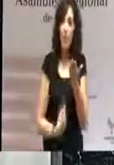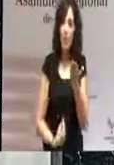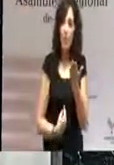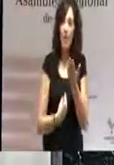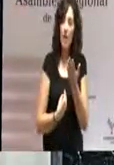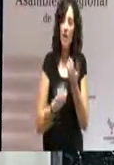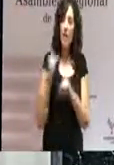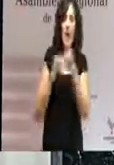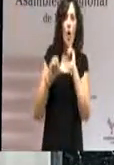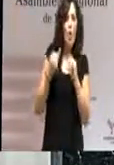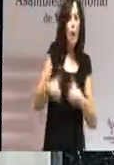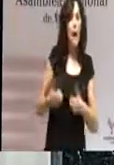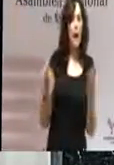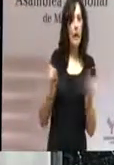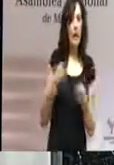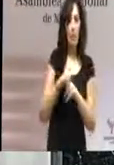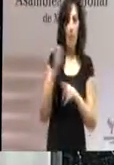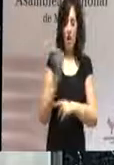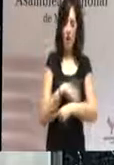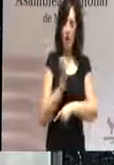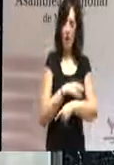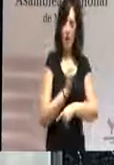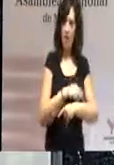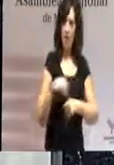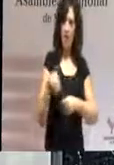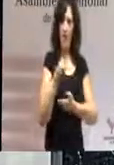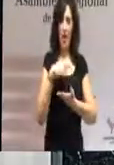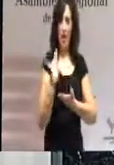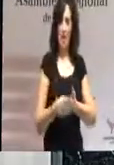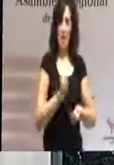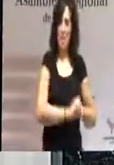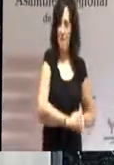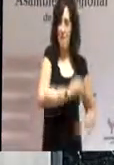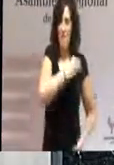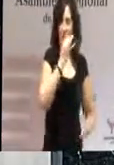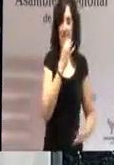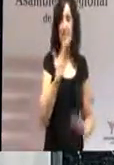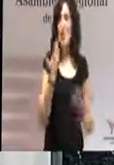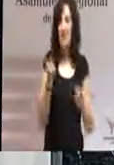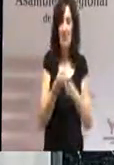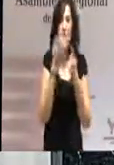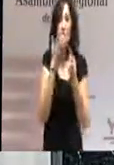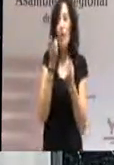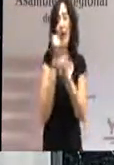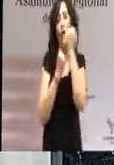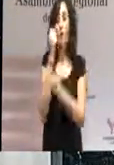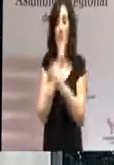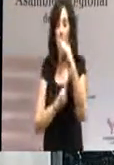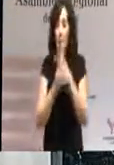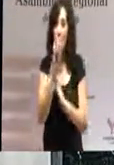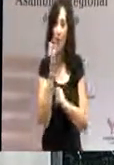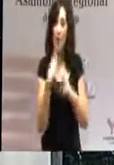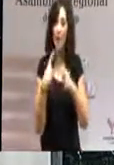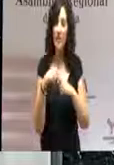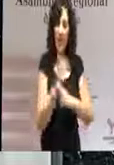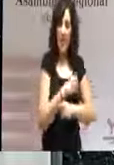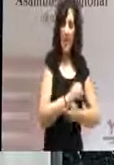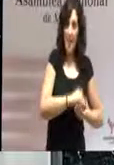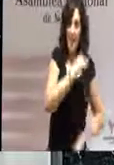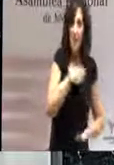recuperar unas arcas regionales, pero ni con el repunte de la actividad económica logran poner freno ni al